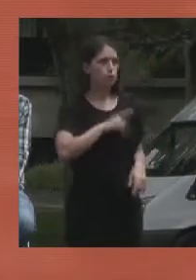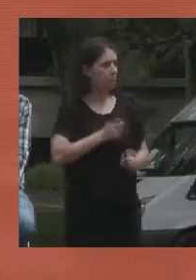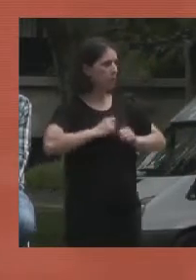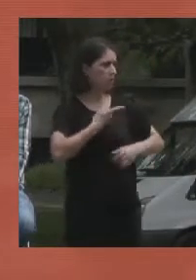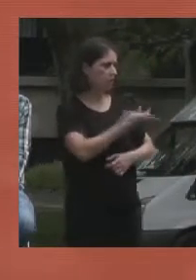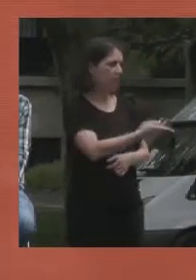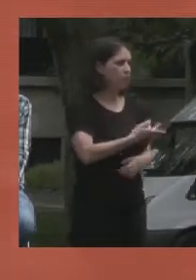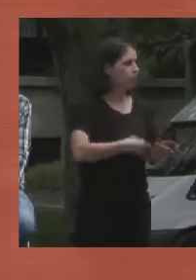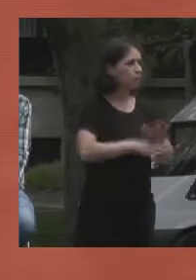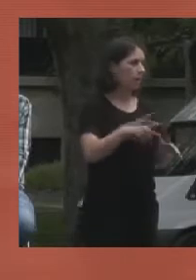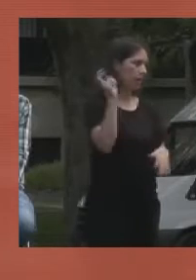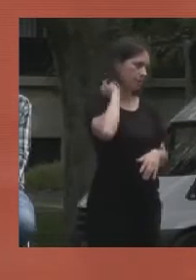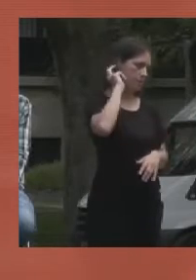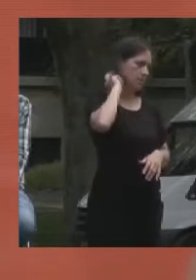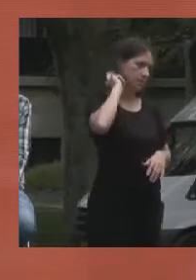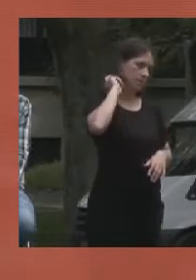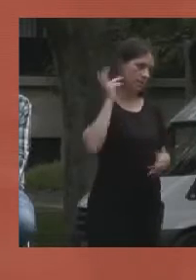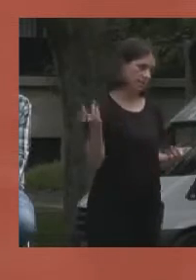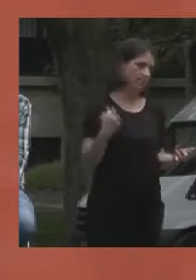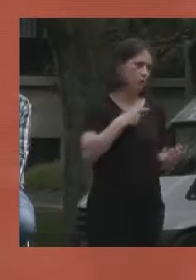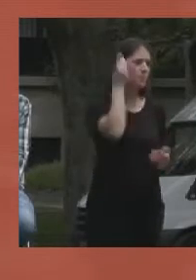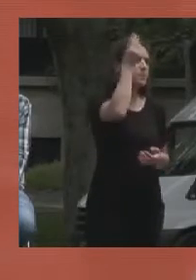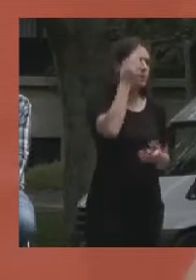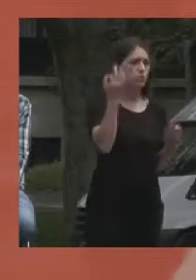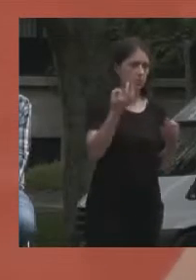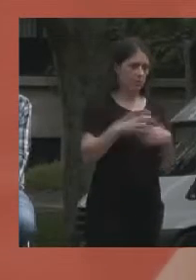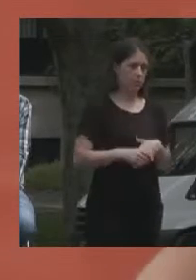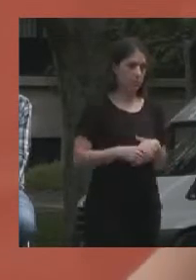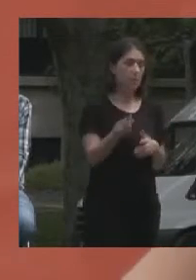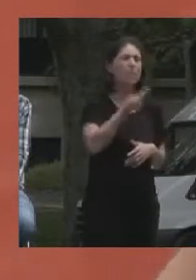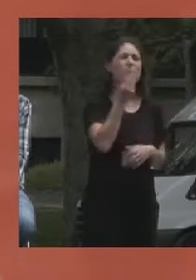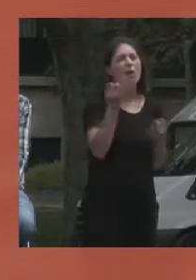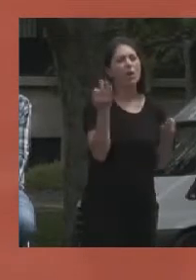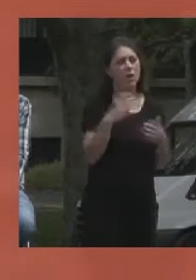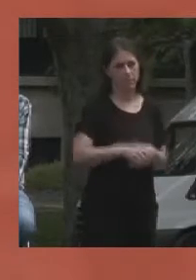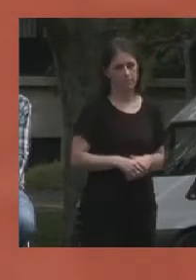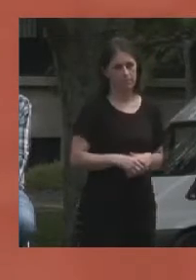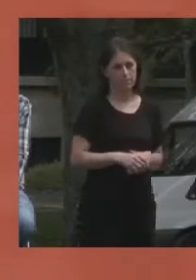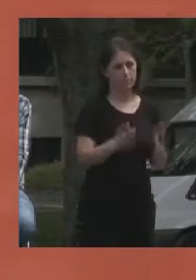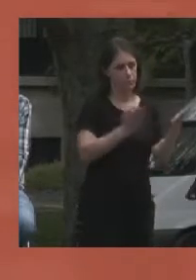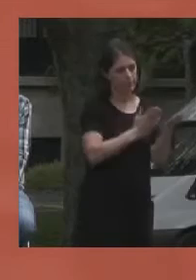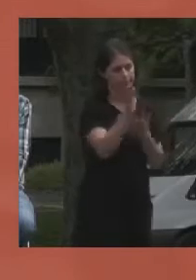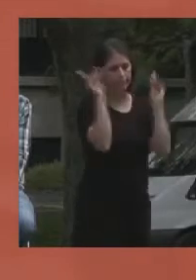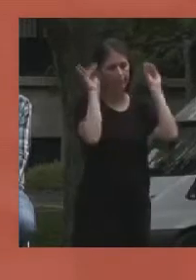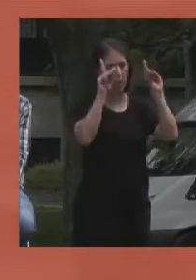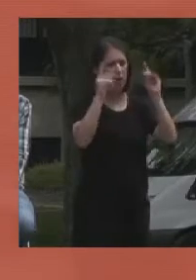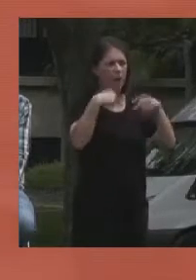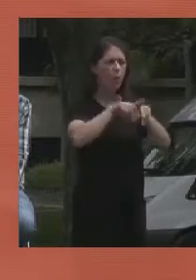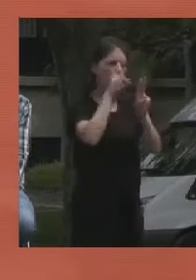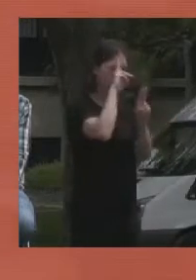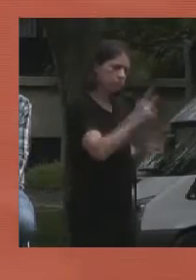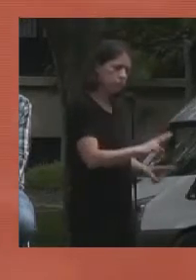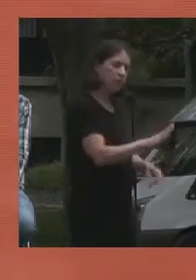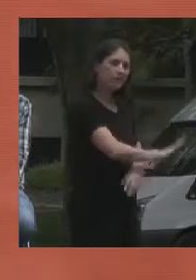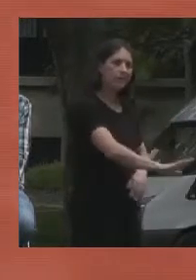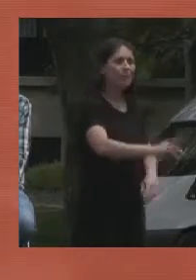continuamente estresados. E nós pensamos que, bueno, que é millor, non, optar por esa pedagogía máis respetuosa, con unha